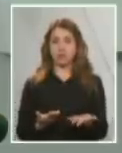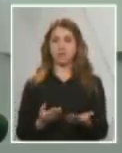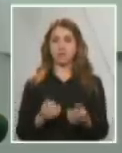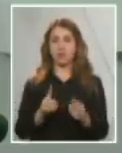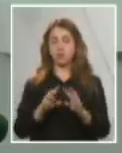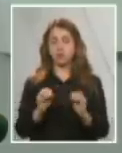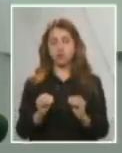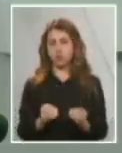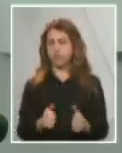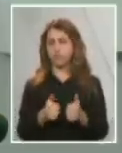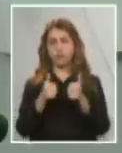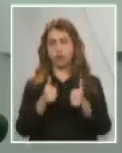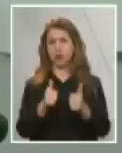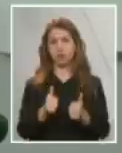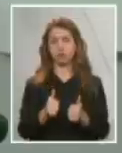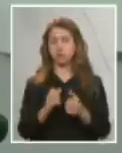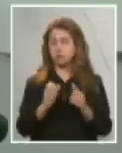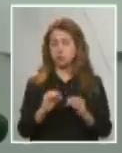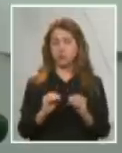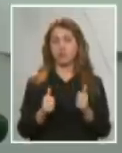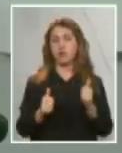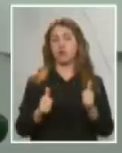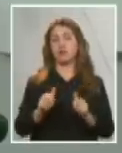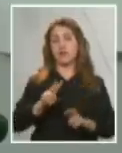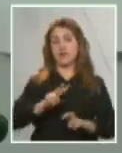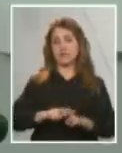bueno, encuentro súper claro.